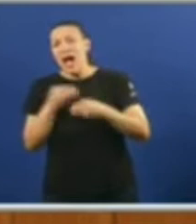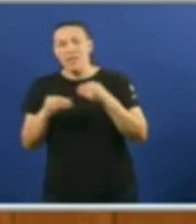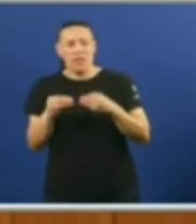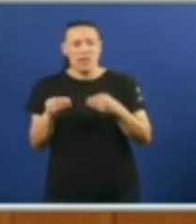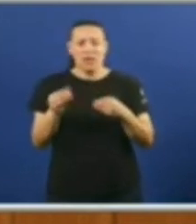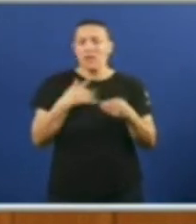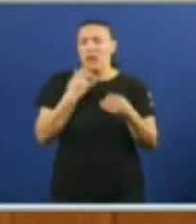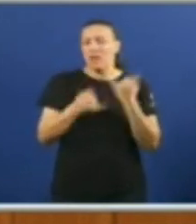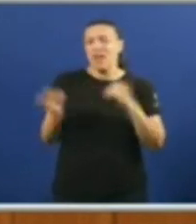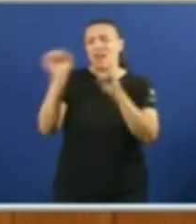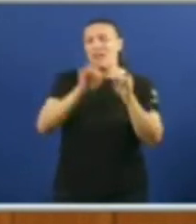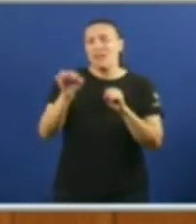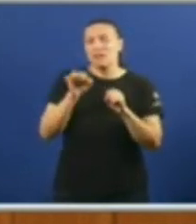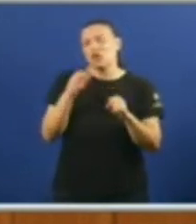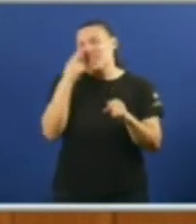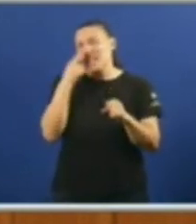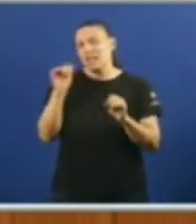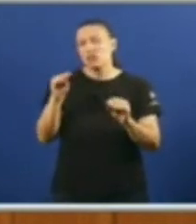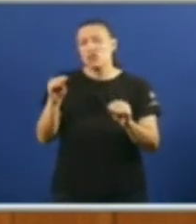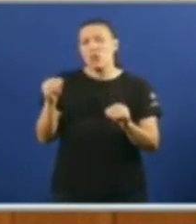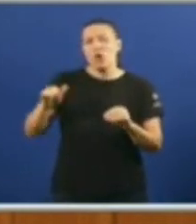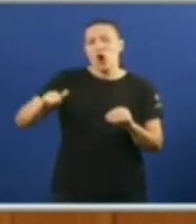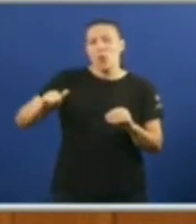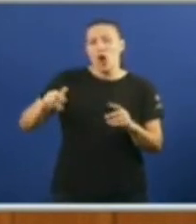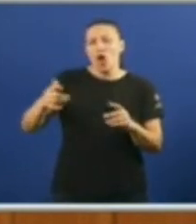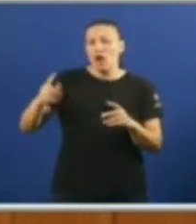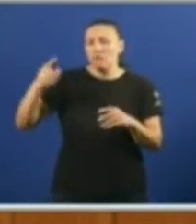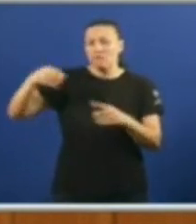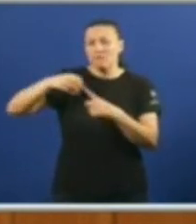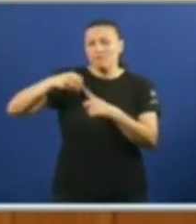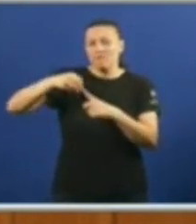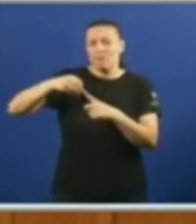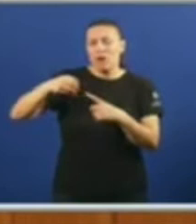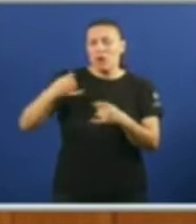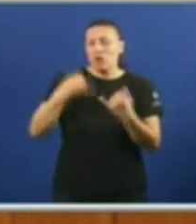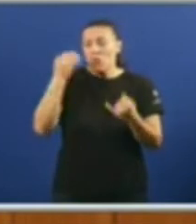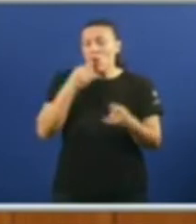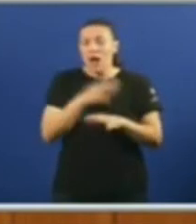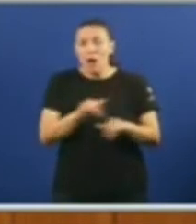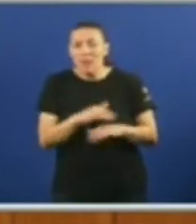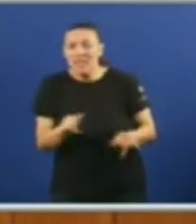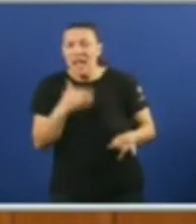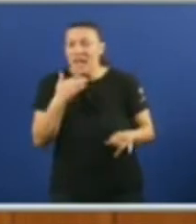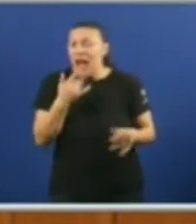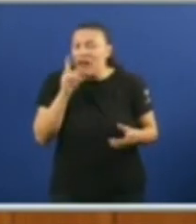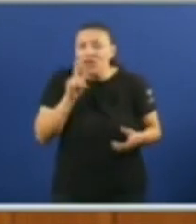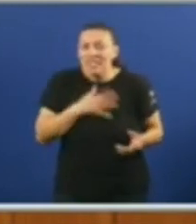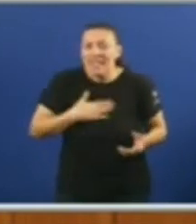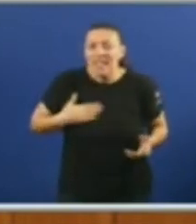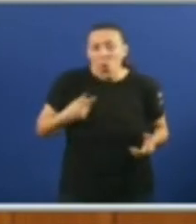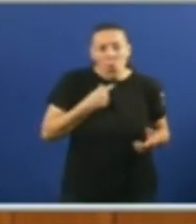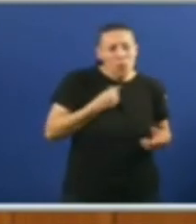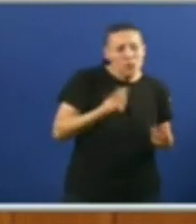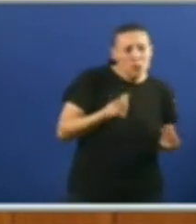defender os intereses do monopolio eléctrico, e me imagino que para compensar esas portas giratorias que tanto lles